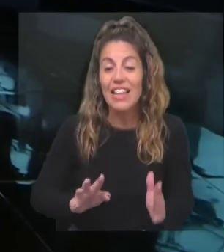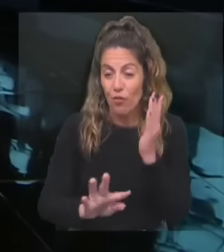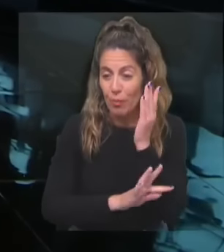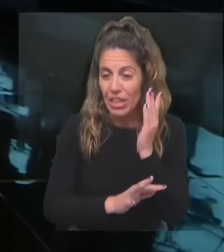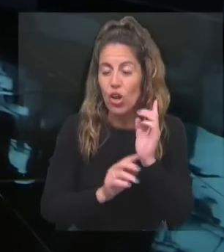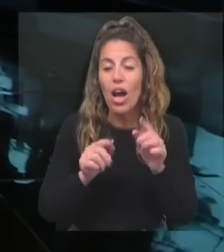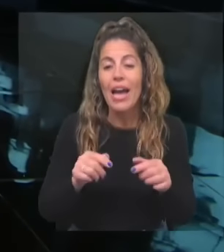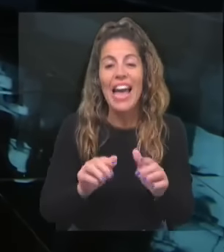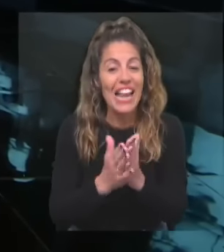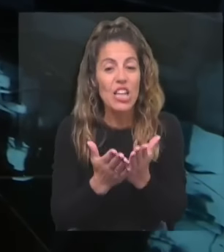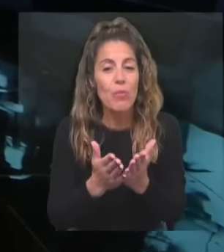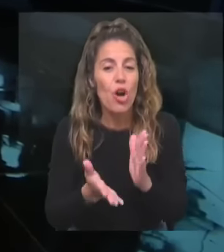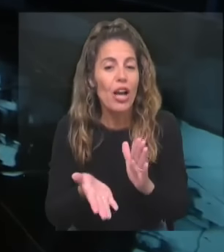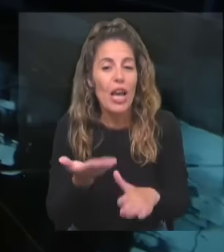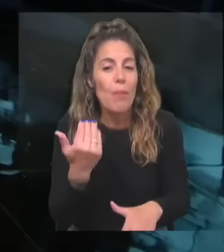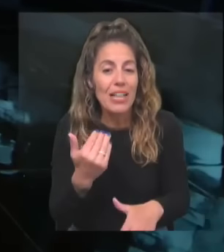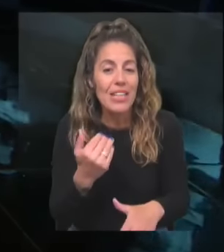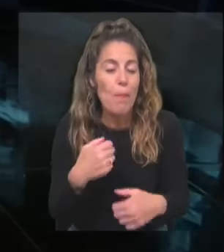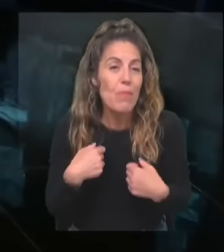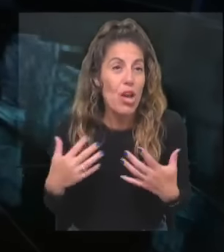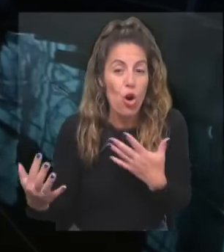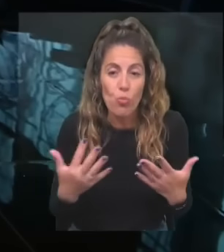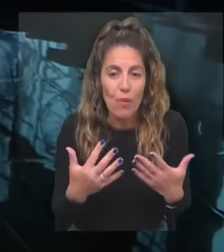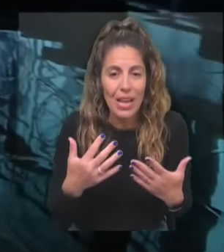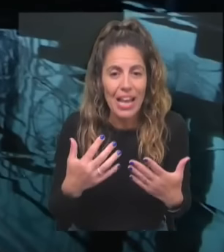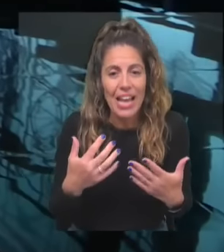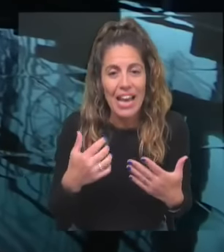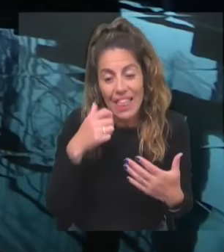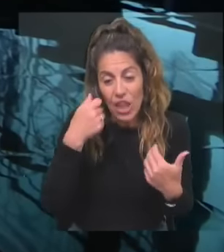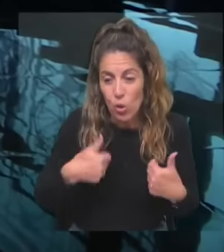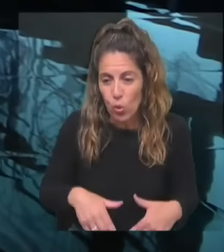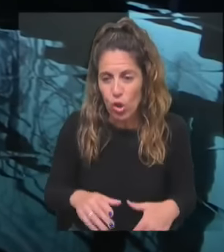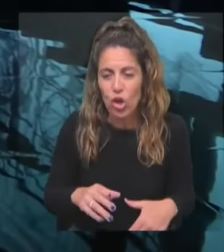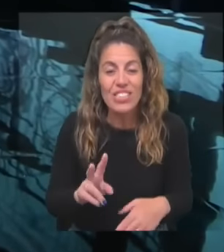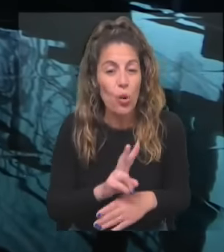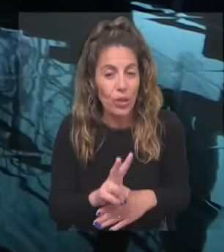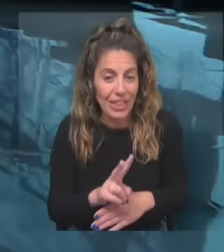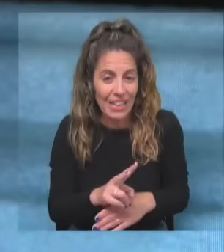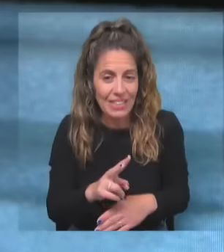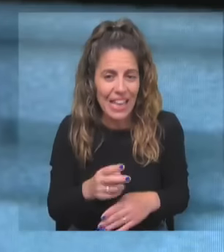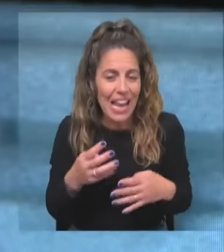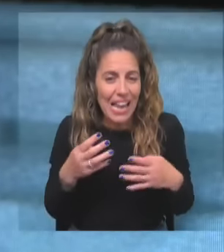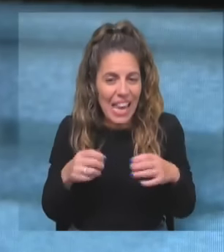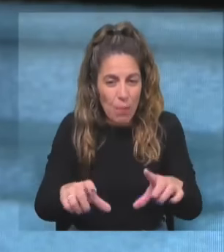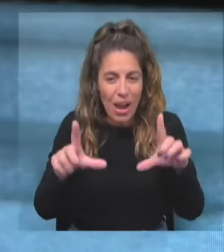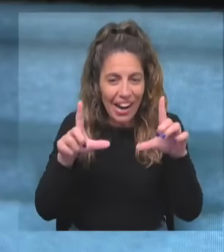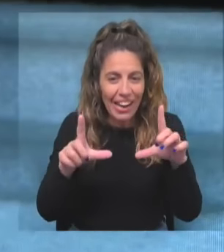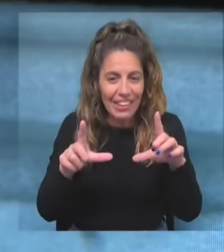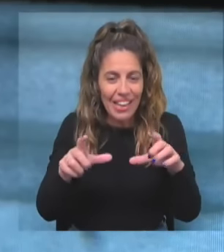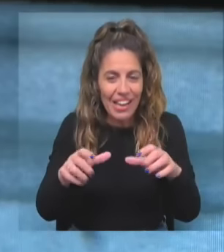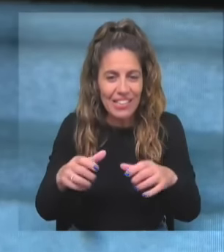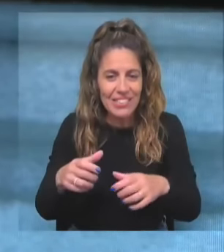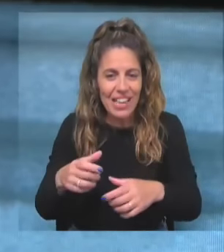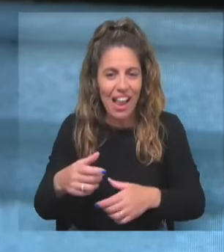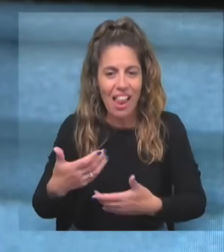a mí más me conmueve, Desnudo de Seguridades, la imagen es el guerrero que intenta conquistar y frente a